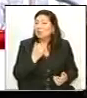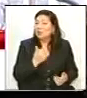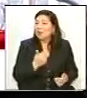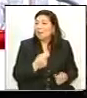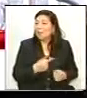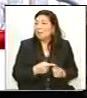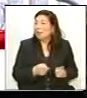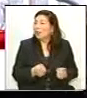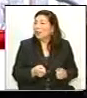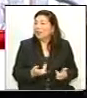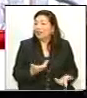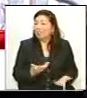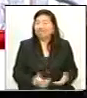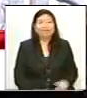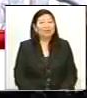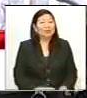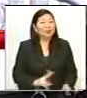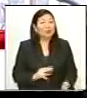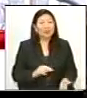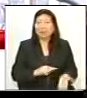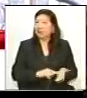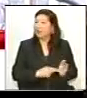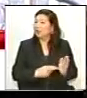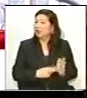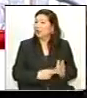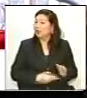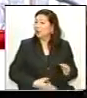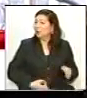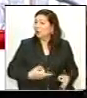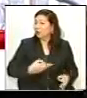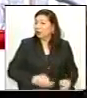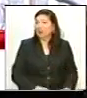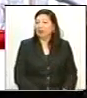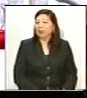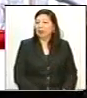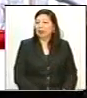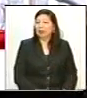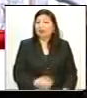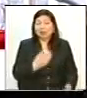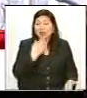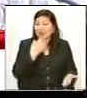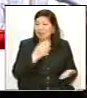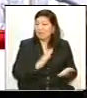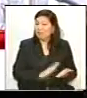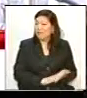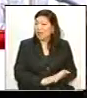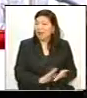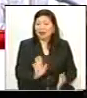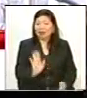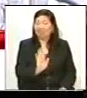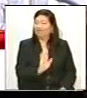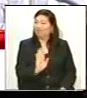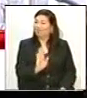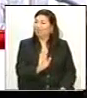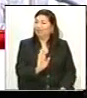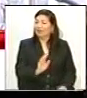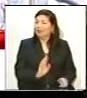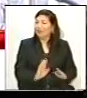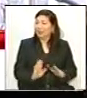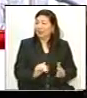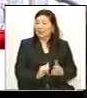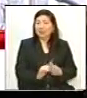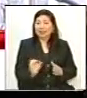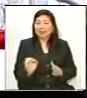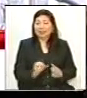ese no están bien no significa que a nuestro juicio están mal, no. No es que esto no es discrecional, no es lo que a